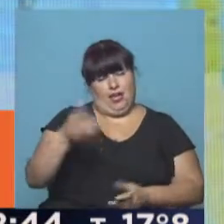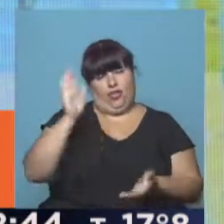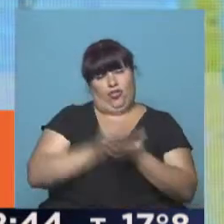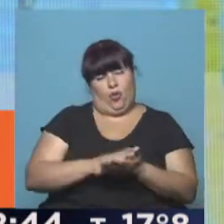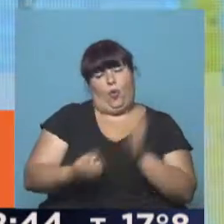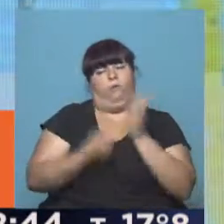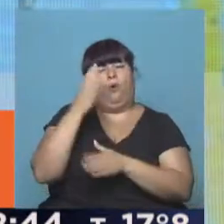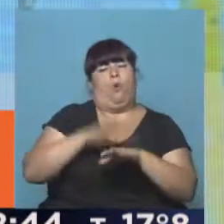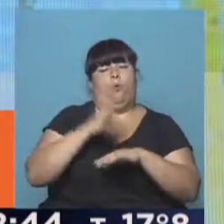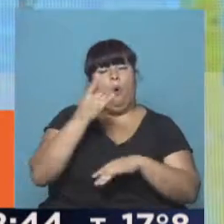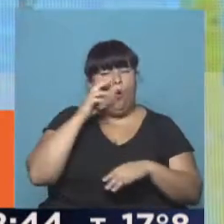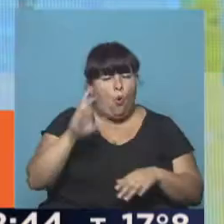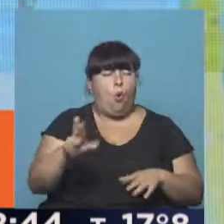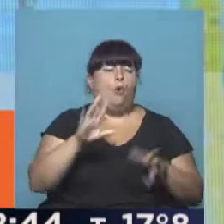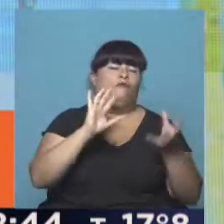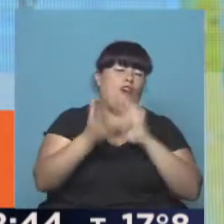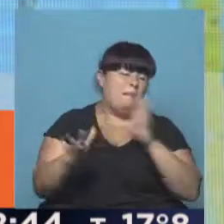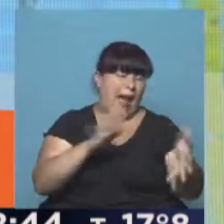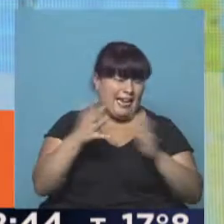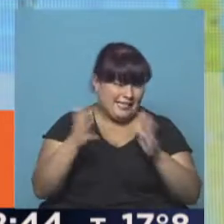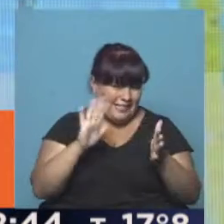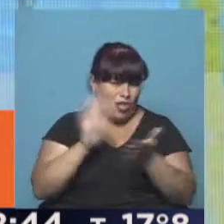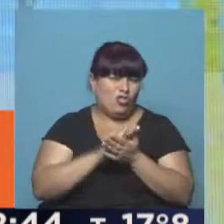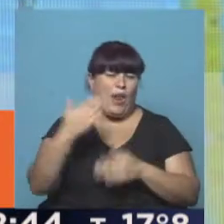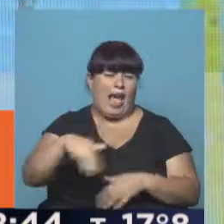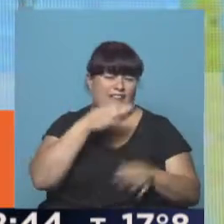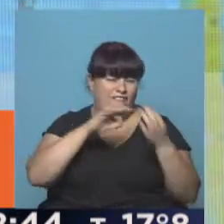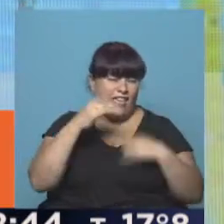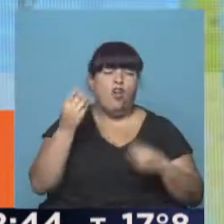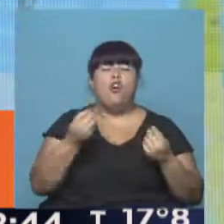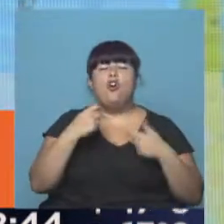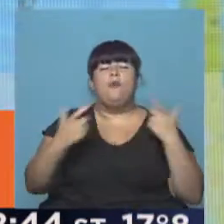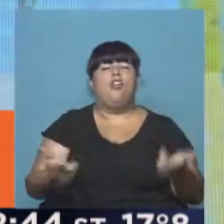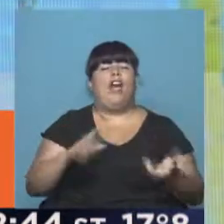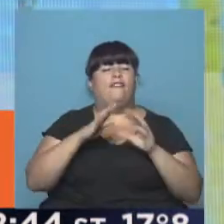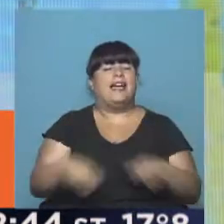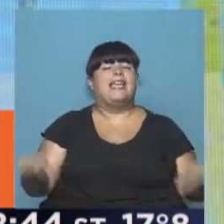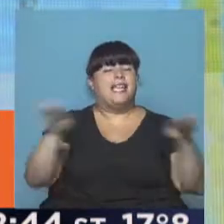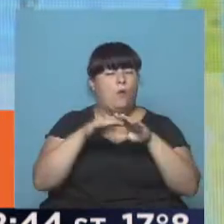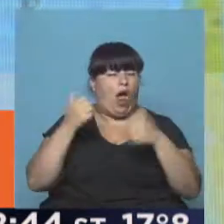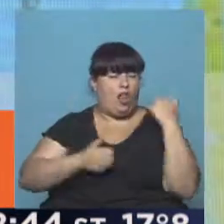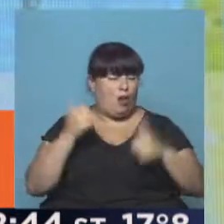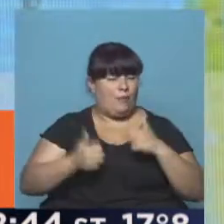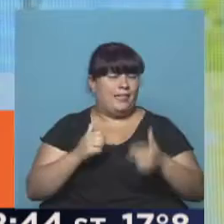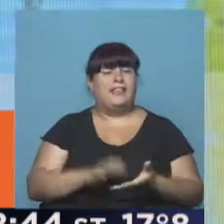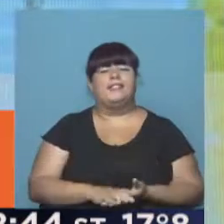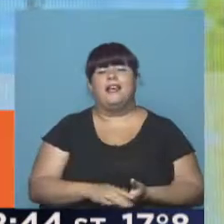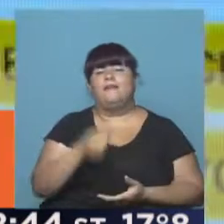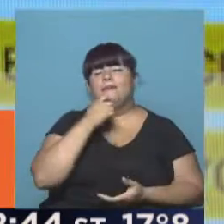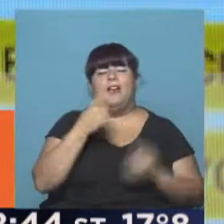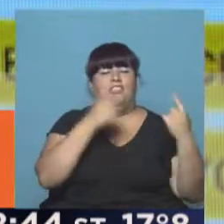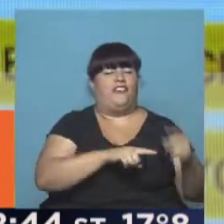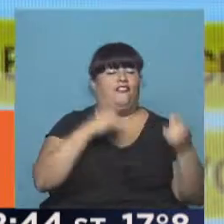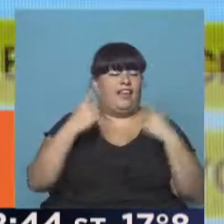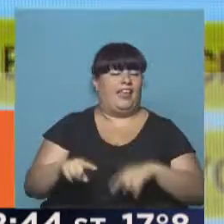todo esto que surgió de google es que de una manera similar el concepto de los manteros no es como generamos condiciones iguales de competencia entre los